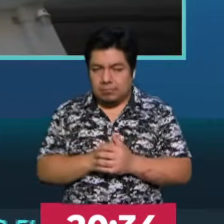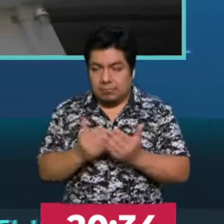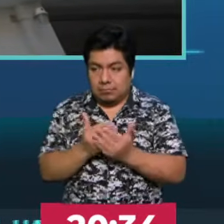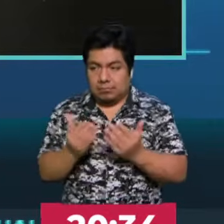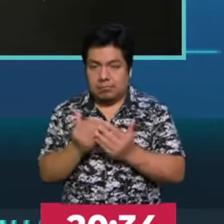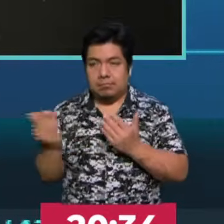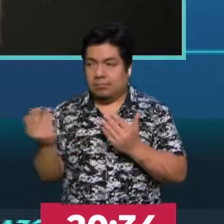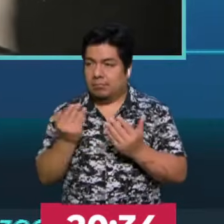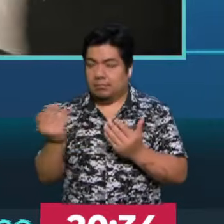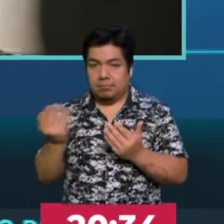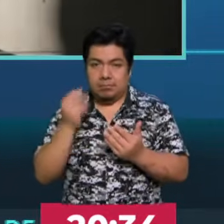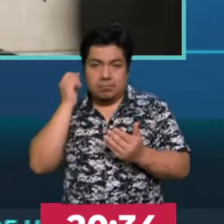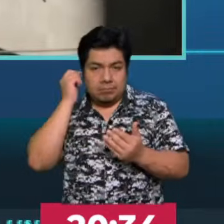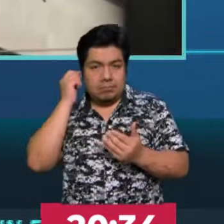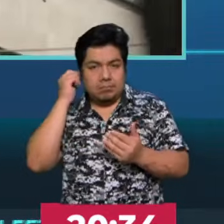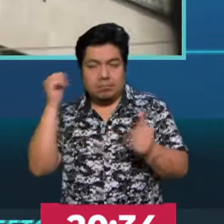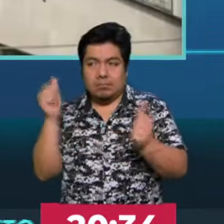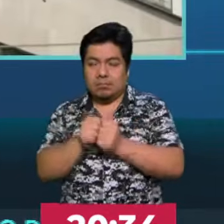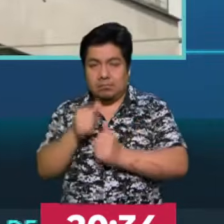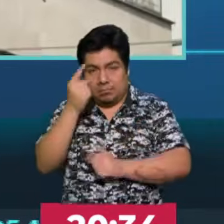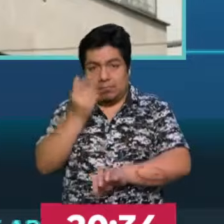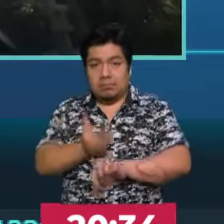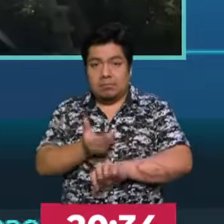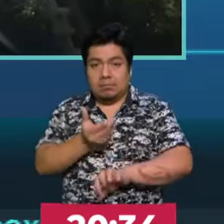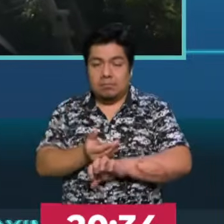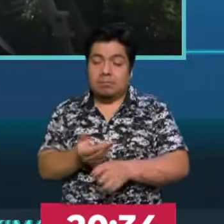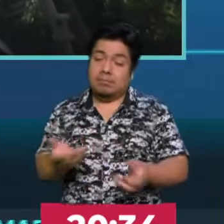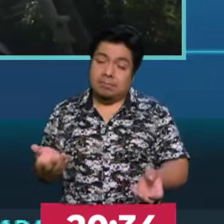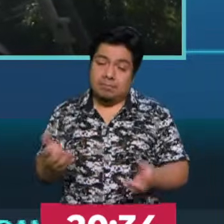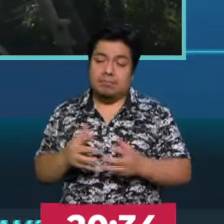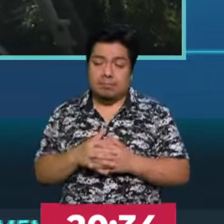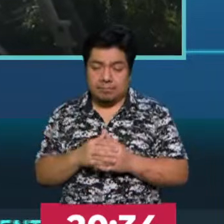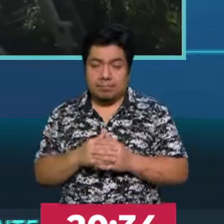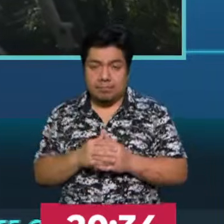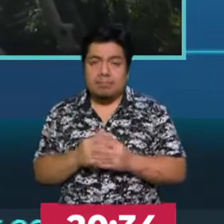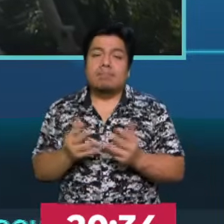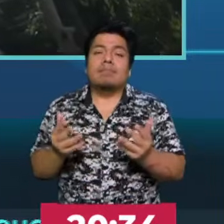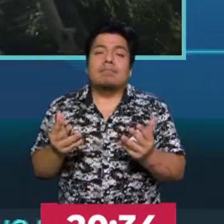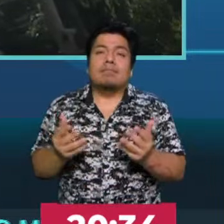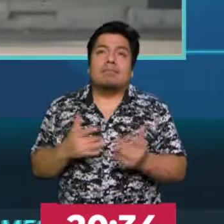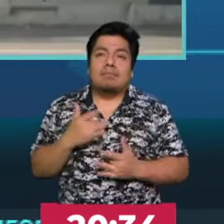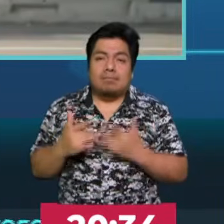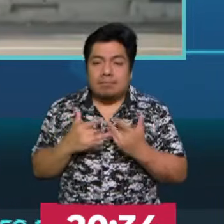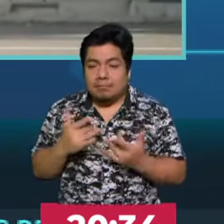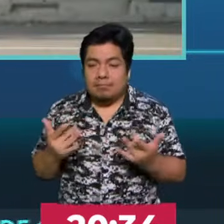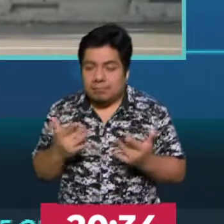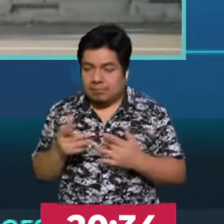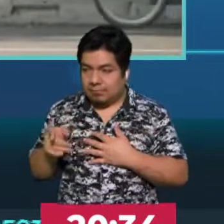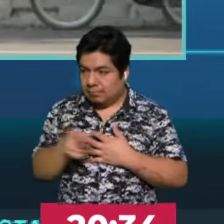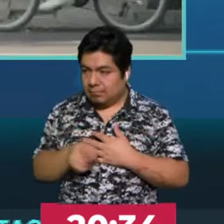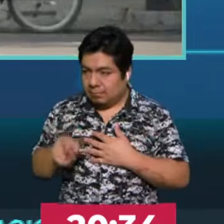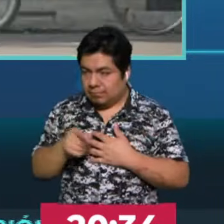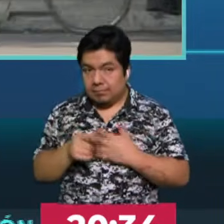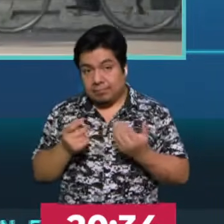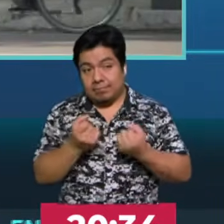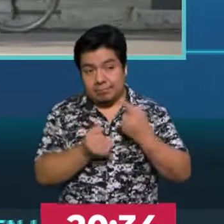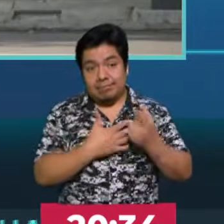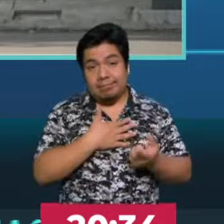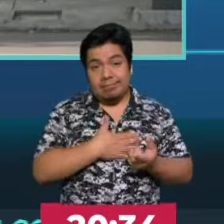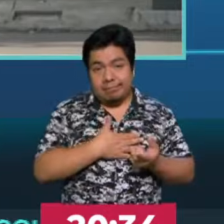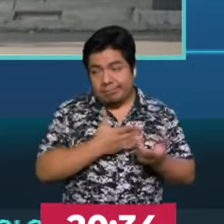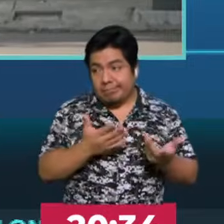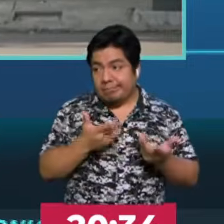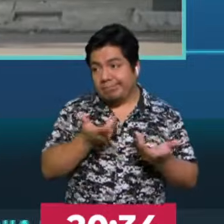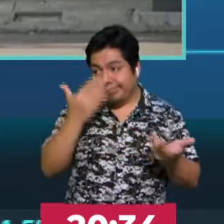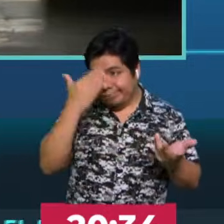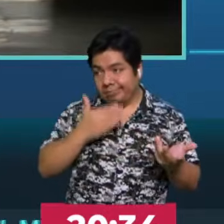relación bilateral con el país vecino y por tanto pues que digamos ataca a justos por pecadores, o cómo es el